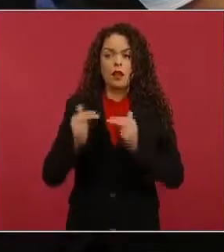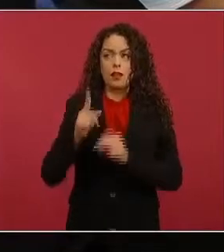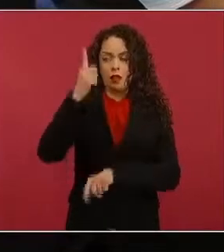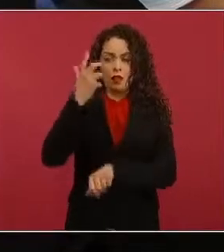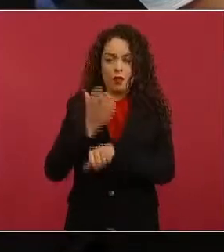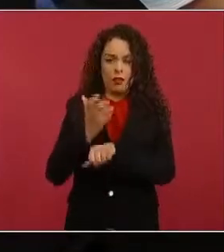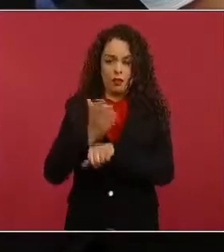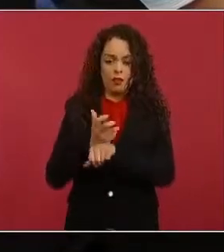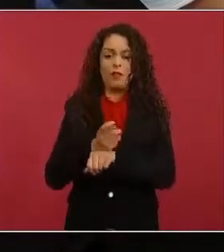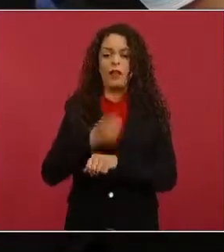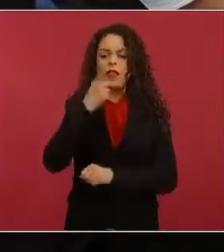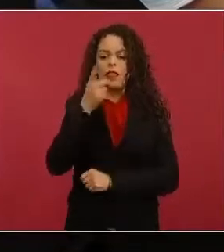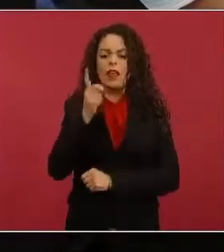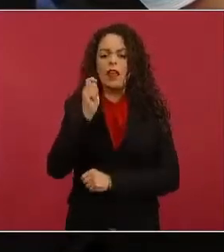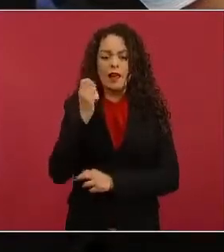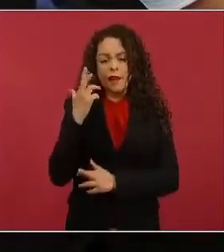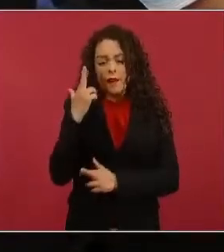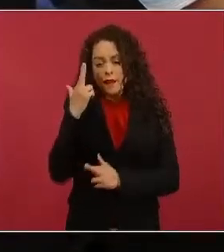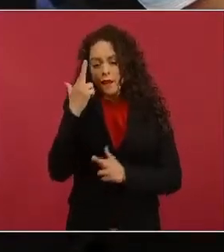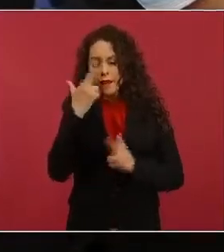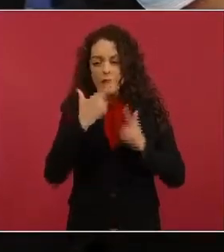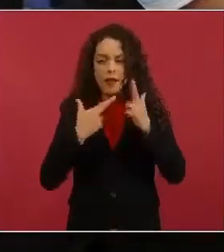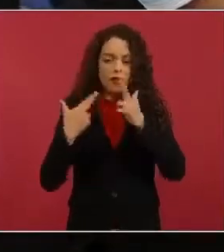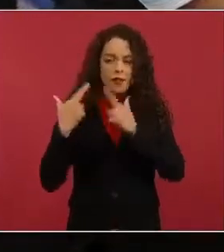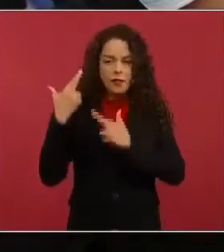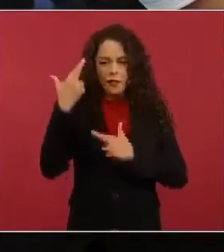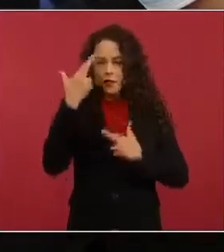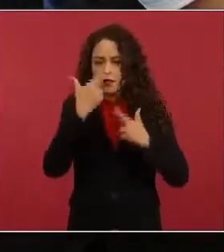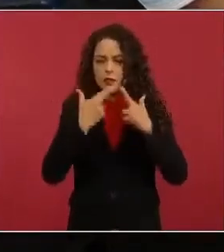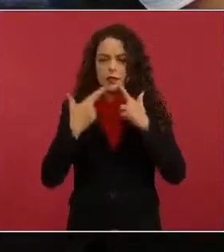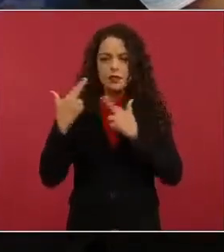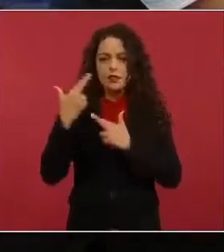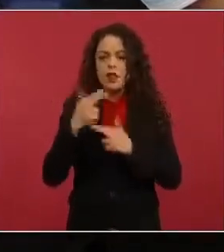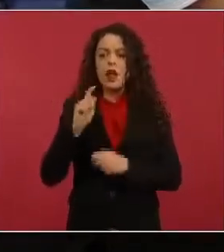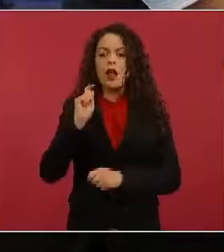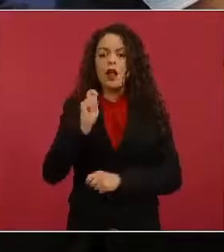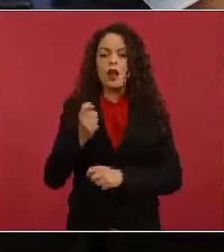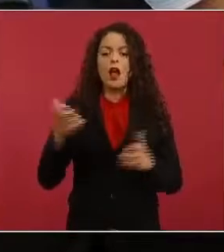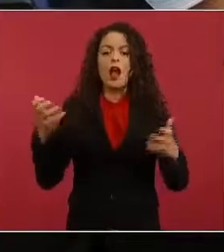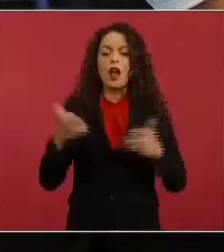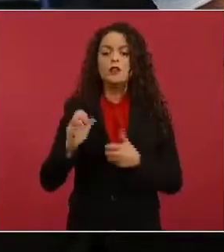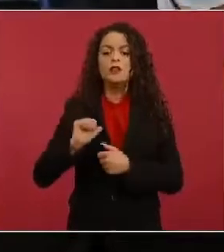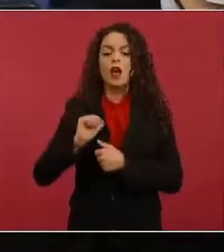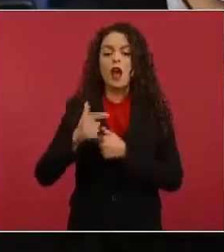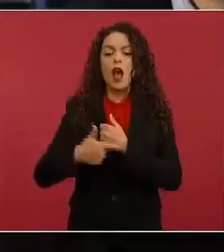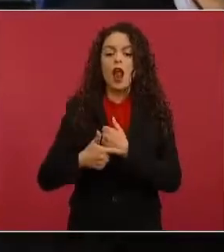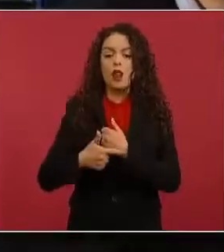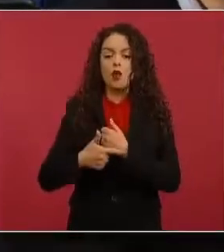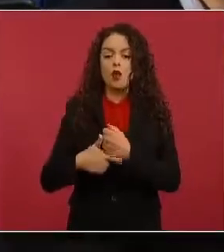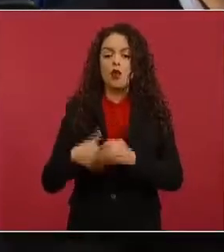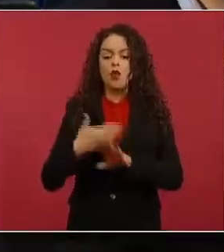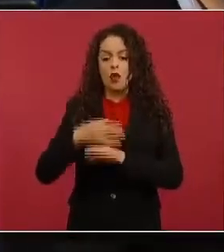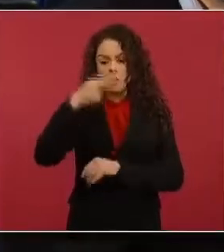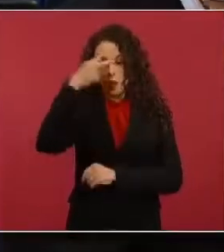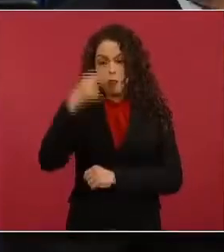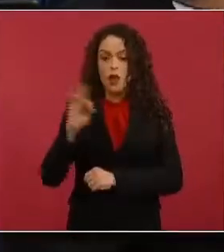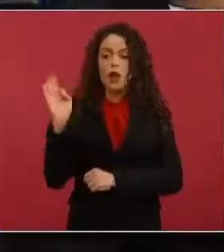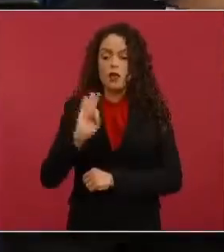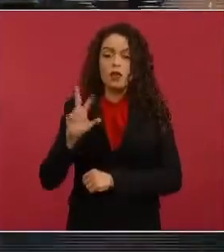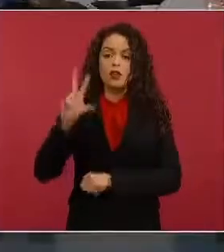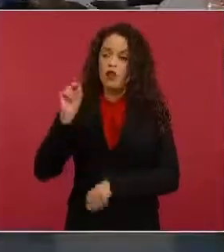se analizaría pues acciones contra México en caso de que no se protegiera a las